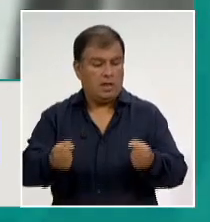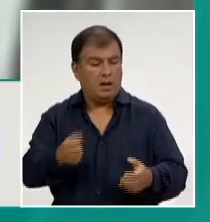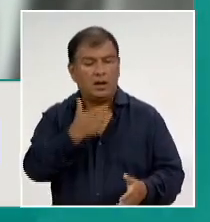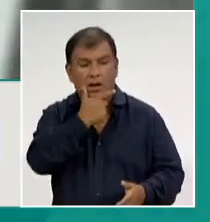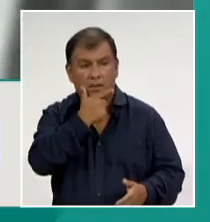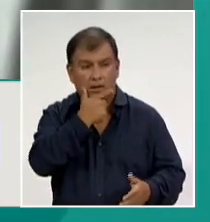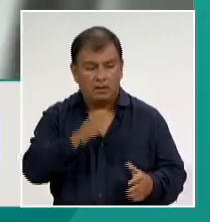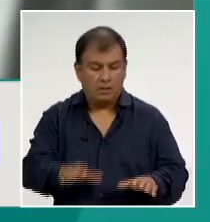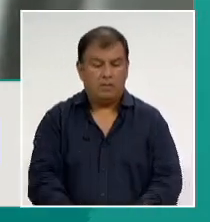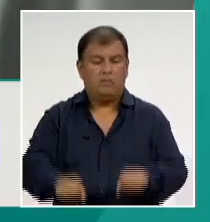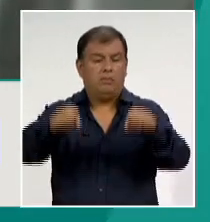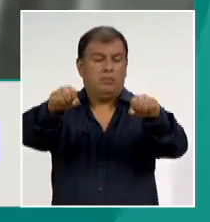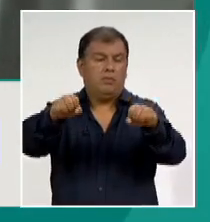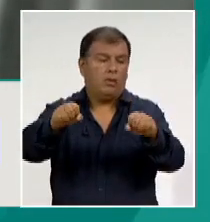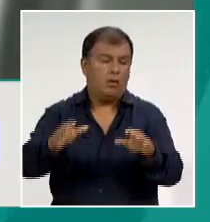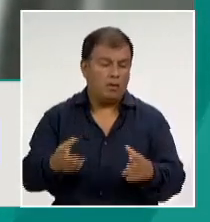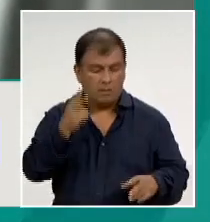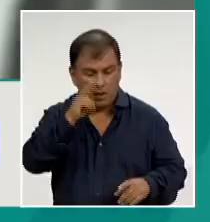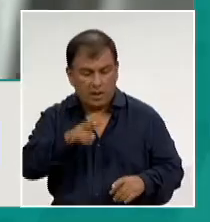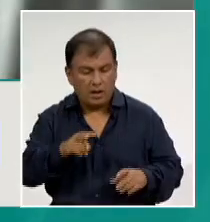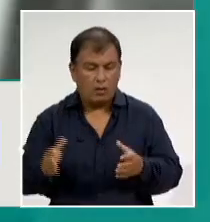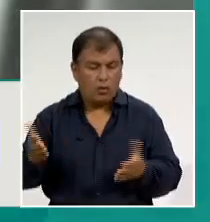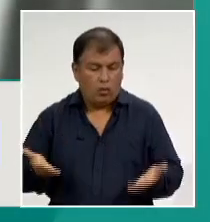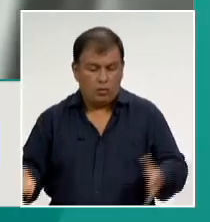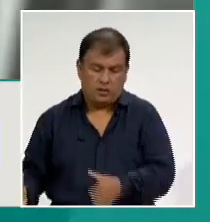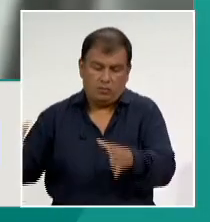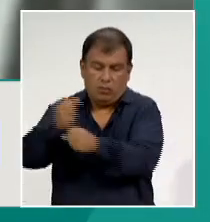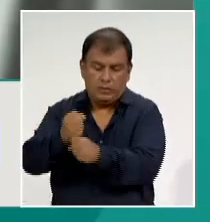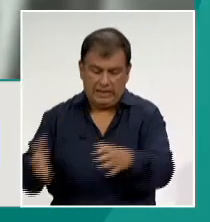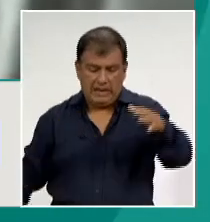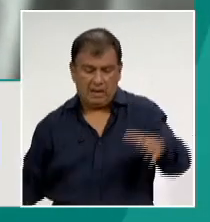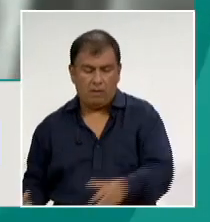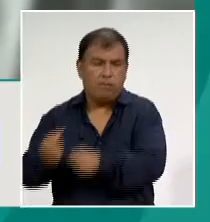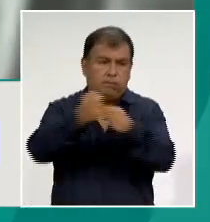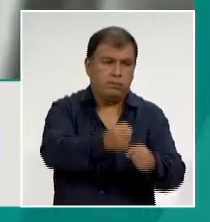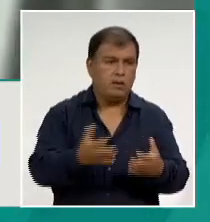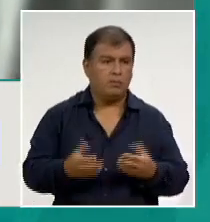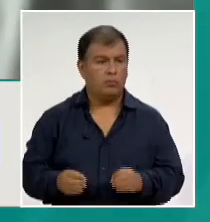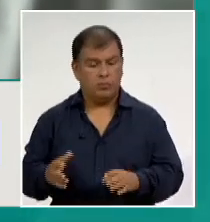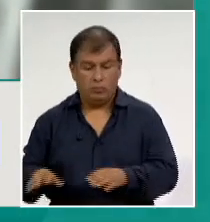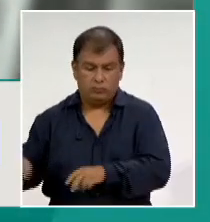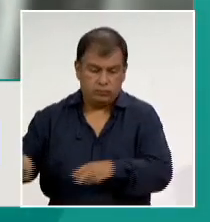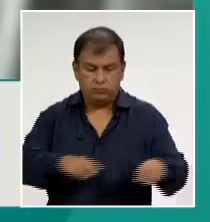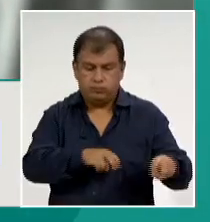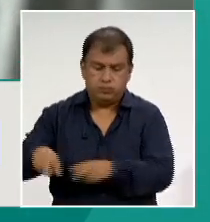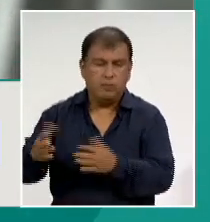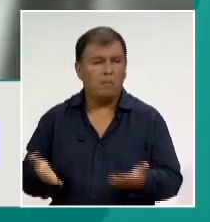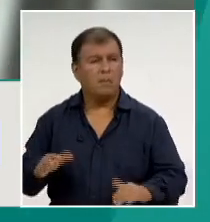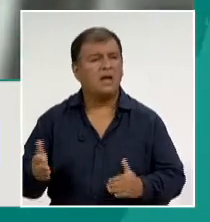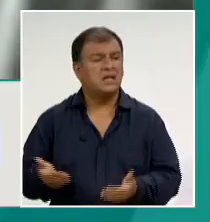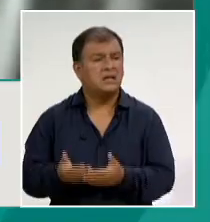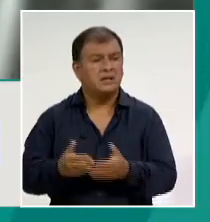levantaron la capota y se empezaron a ver un poco de paquetes, bolsas grandes que estaban sacando, bastante movimiento de parte de lo que sería